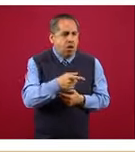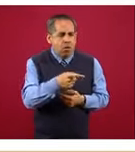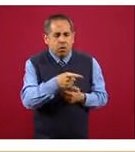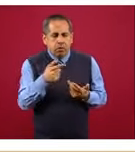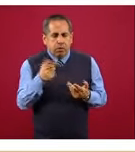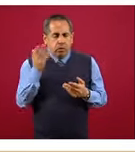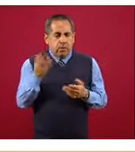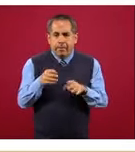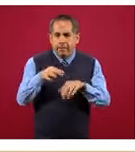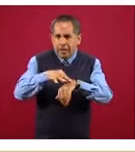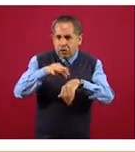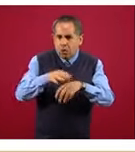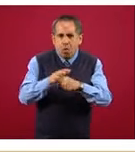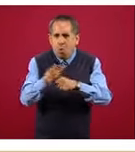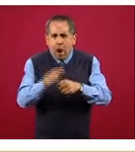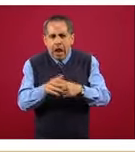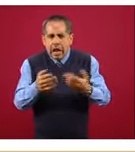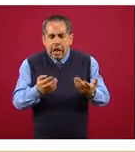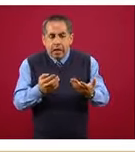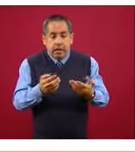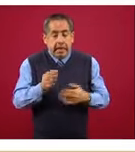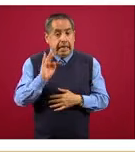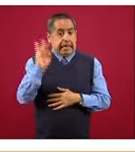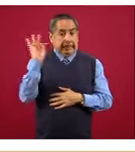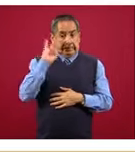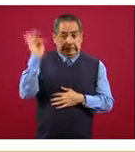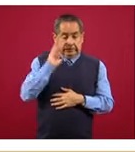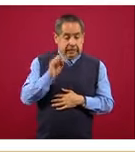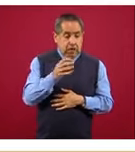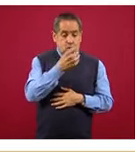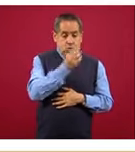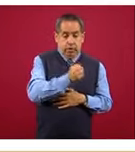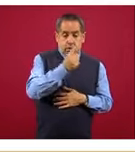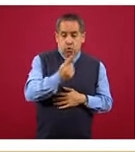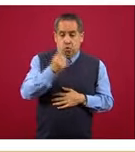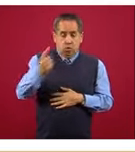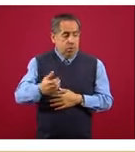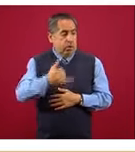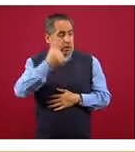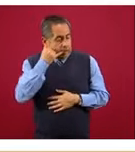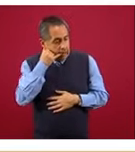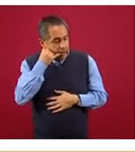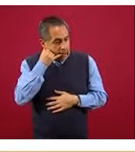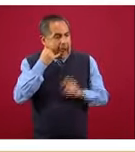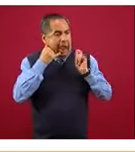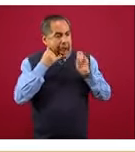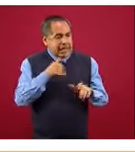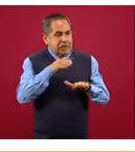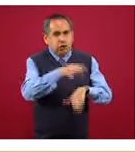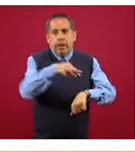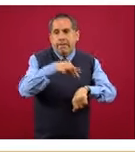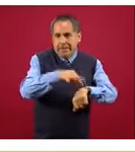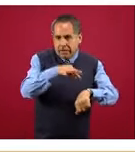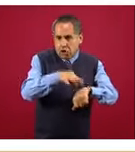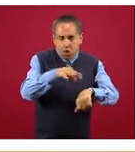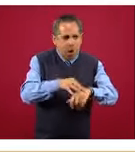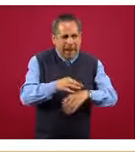una emergencia médica. En el caso de que la llamada entre al 911 y sea una emergencia médica,